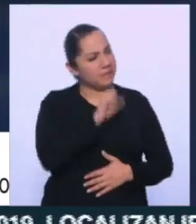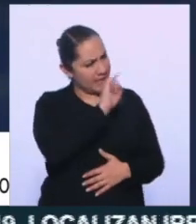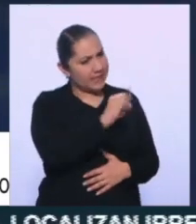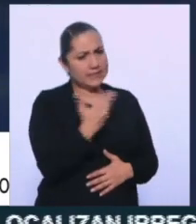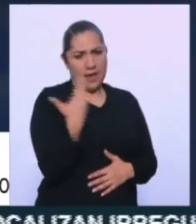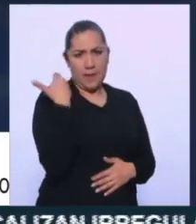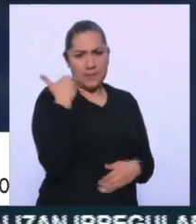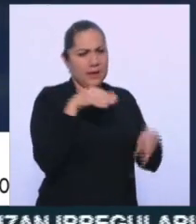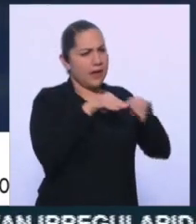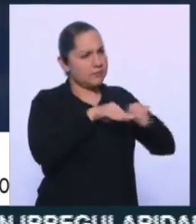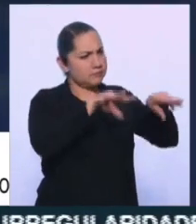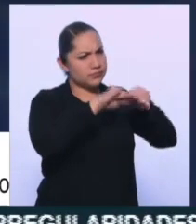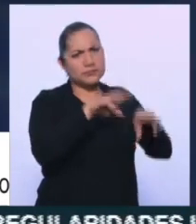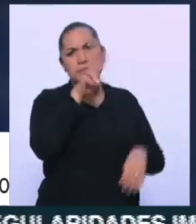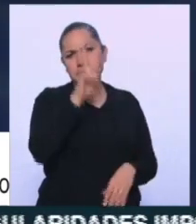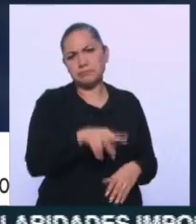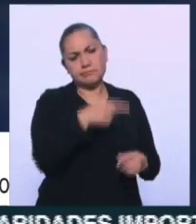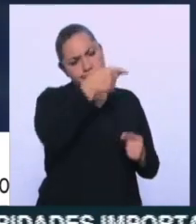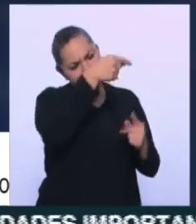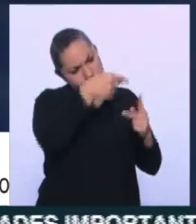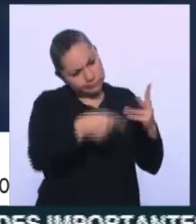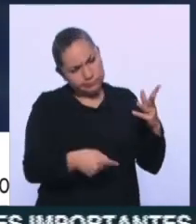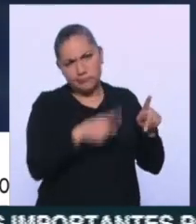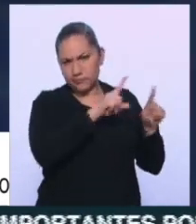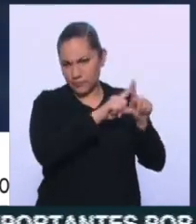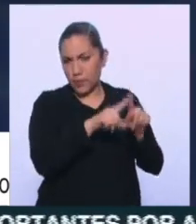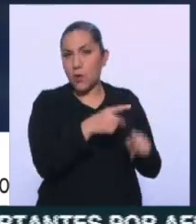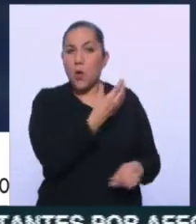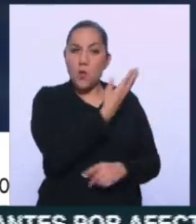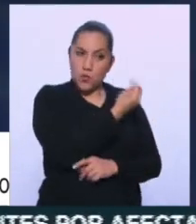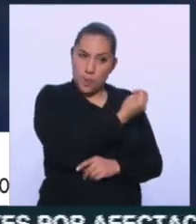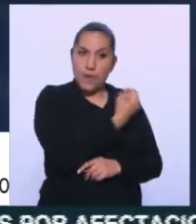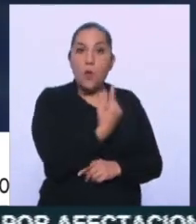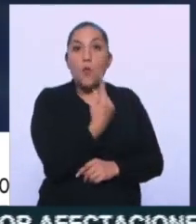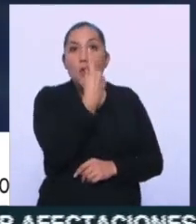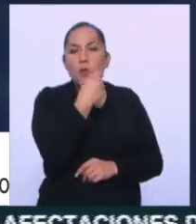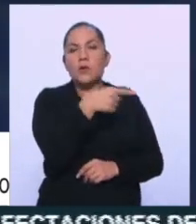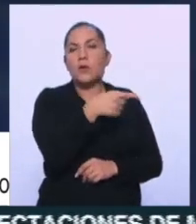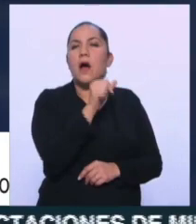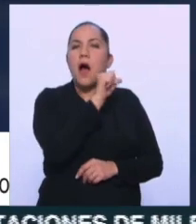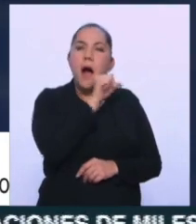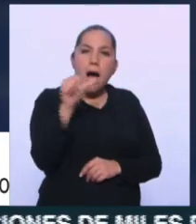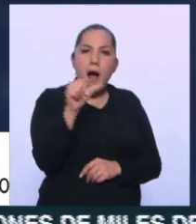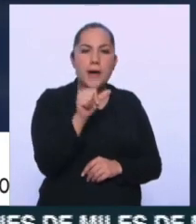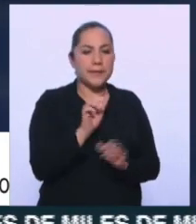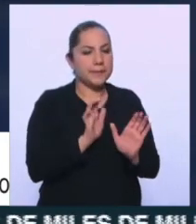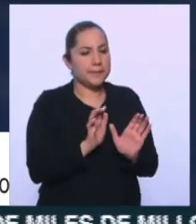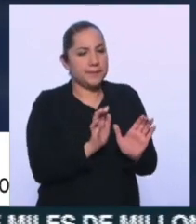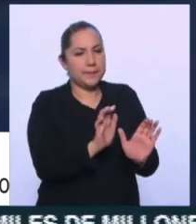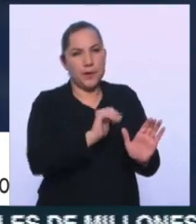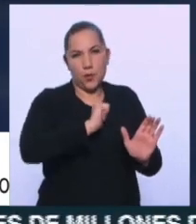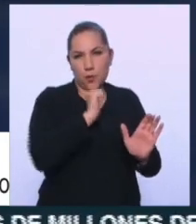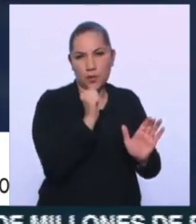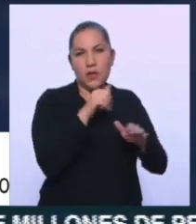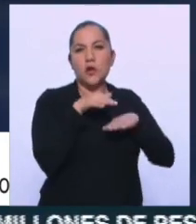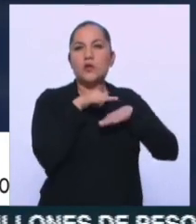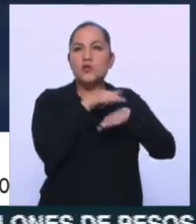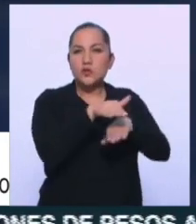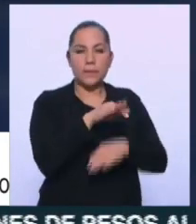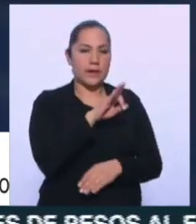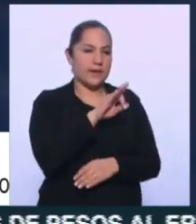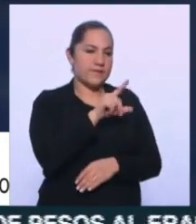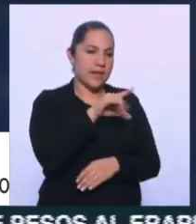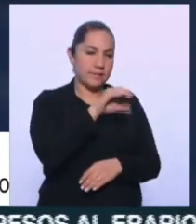tenemos pendiente, que es la de archivos fílmicos, ¿no? Conservación de archivos fílmicos. Estamos convocando